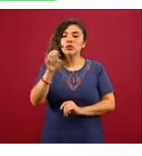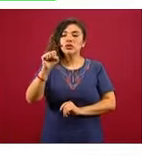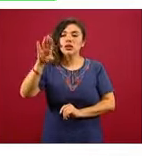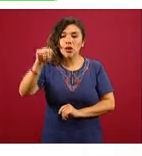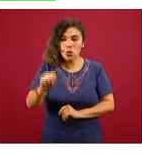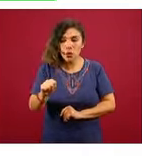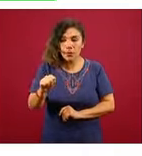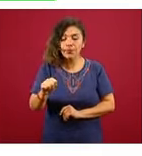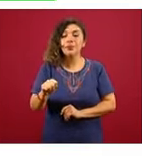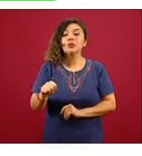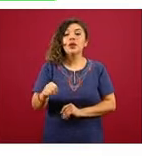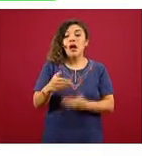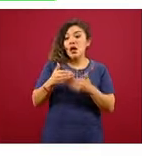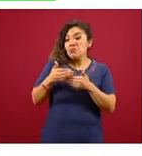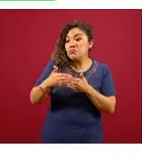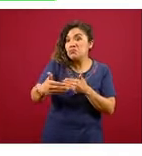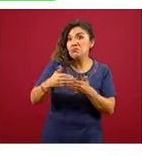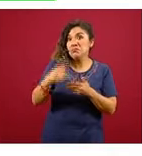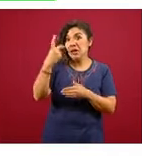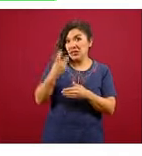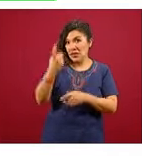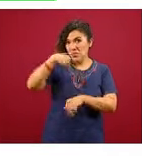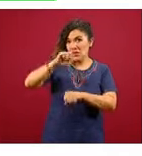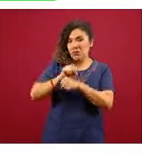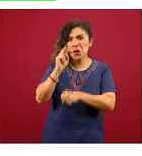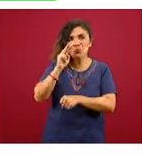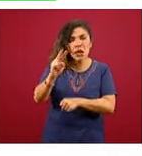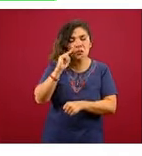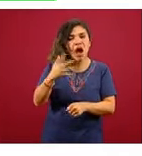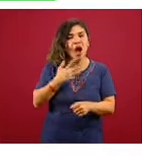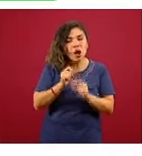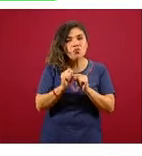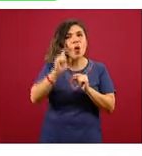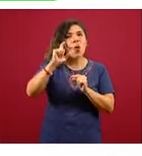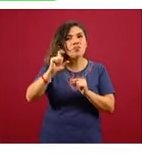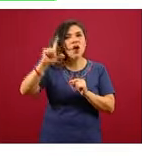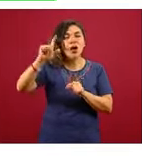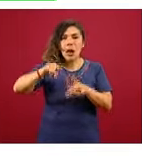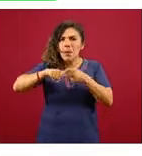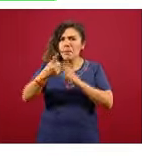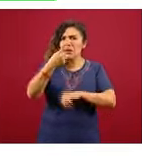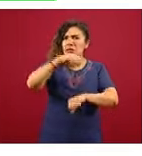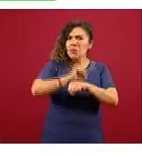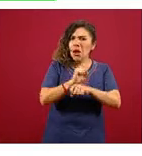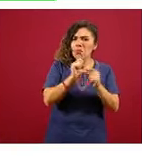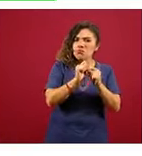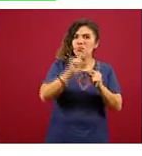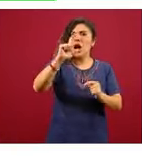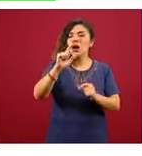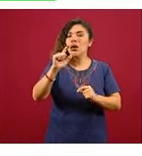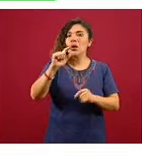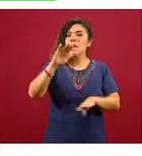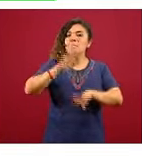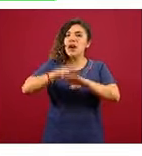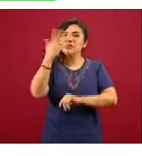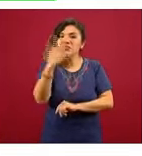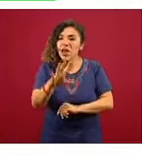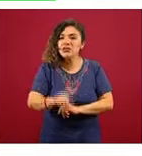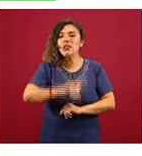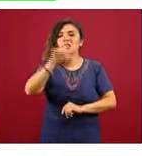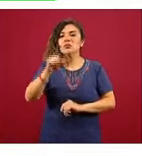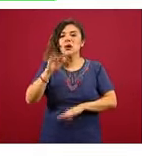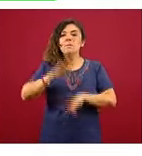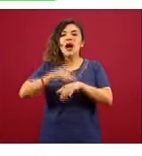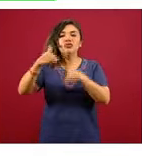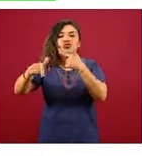380.469. Durante la semana vimos que habíamos tenido algunos incrementos. Empezamos la semana con un incremento de más 10, luego lo tuvimos